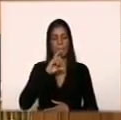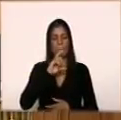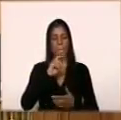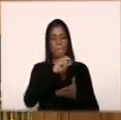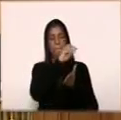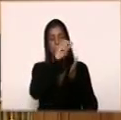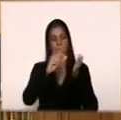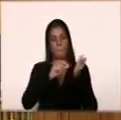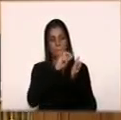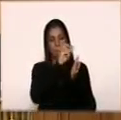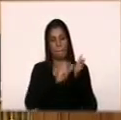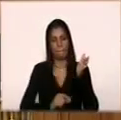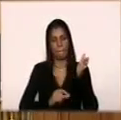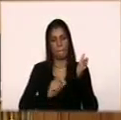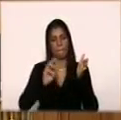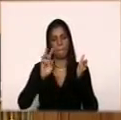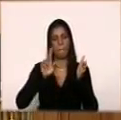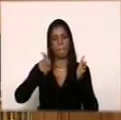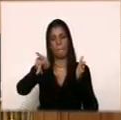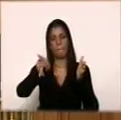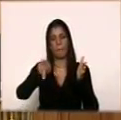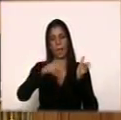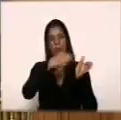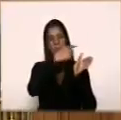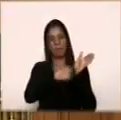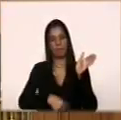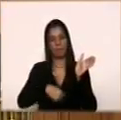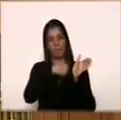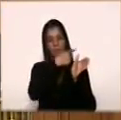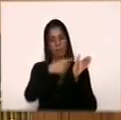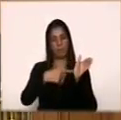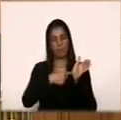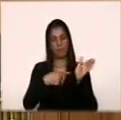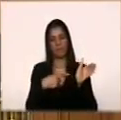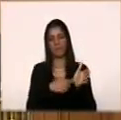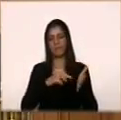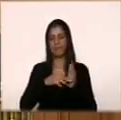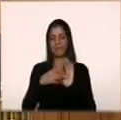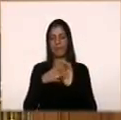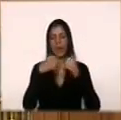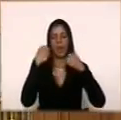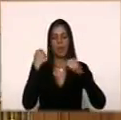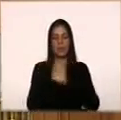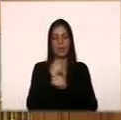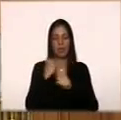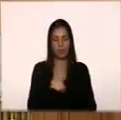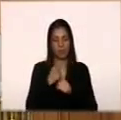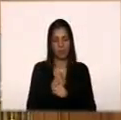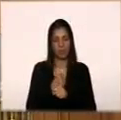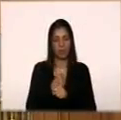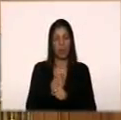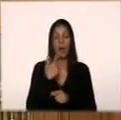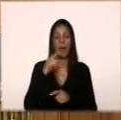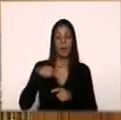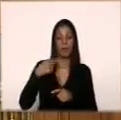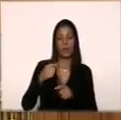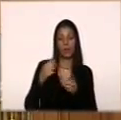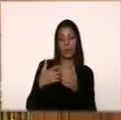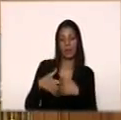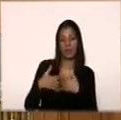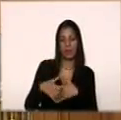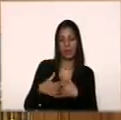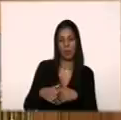de producción, mayúscula y negritas para la P de producción, porque después de los CLAP, la segunda